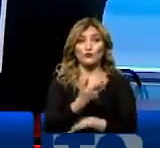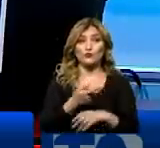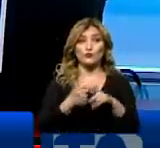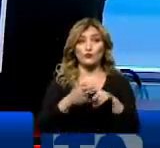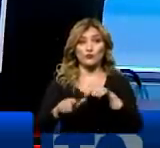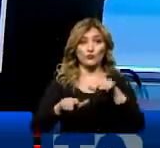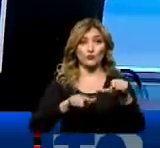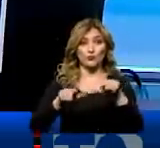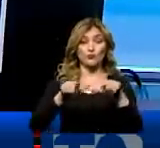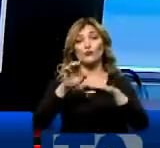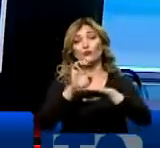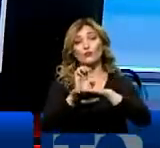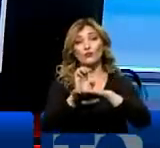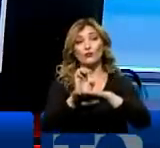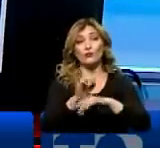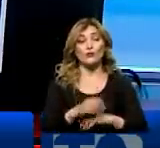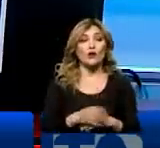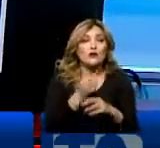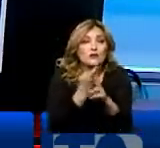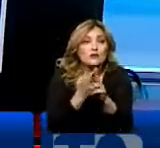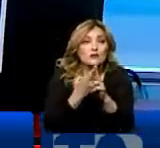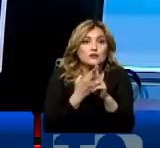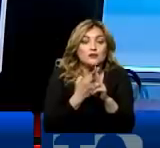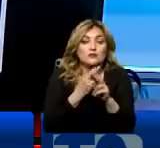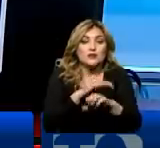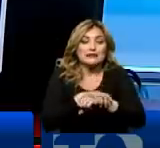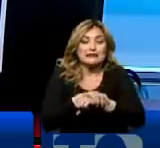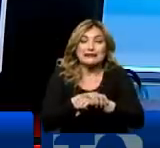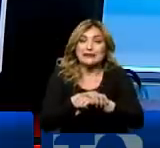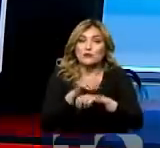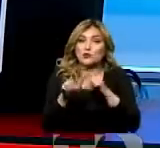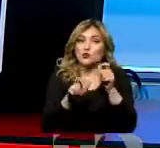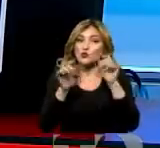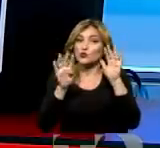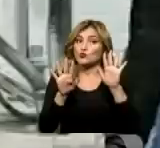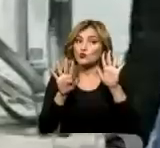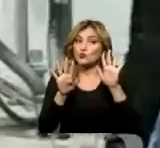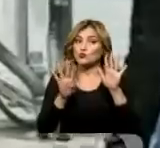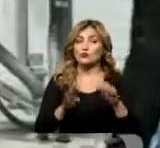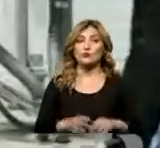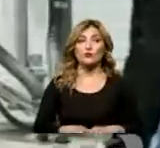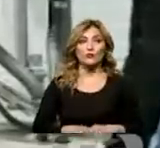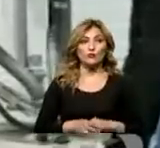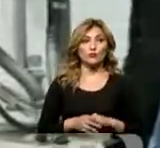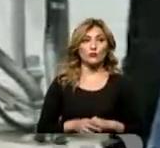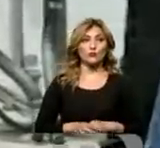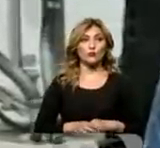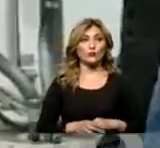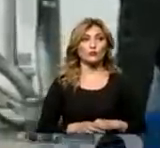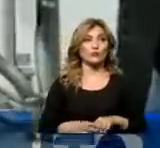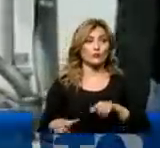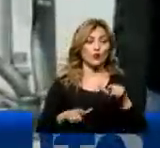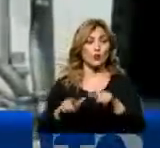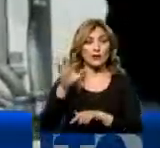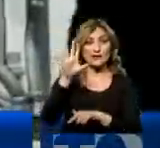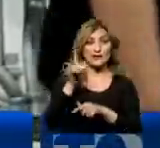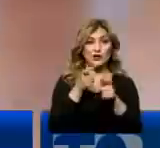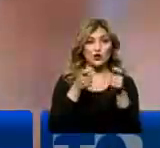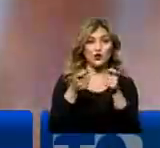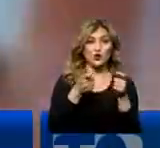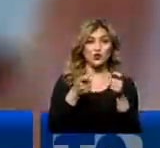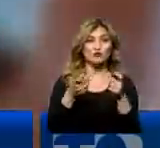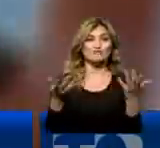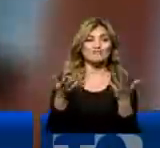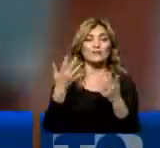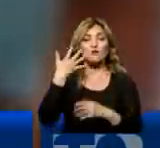diferentes zonas del país y dejaron como resultado 9 personas detenidas. Fue en 5 operativos que se llevaron a cabo